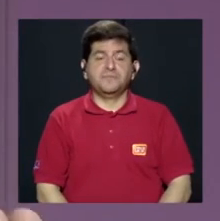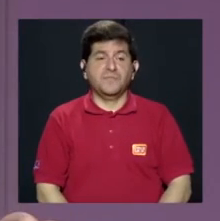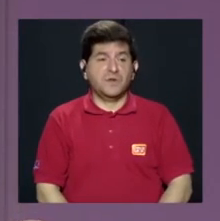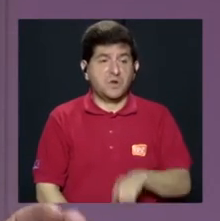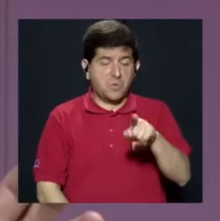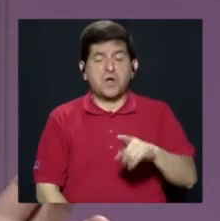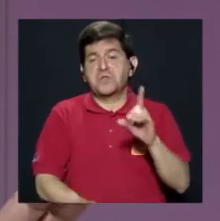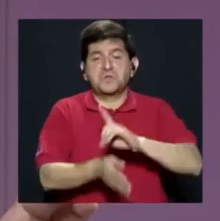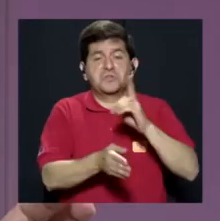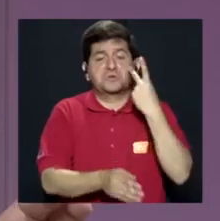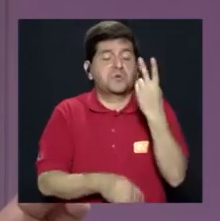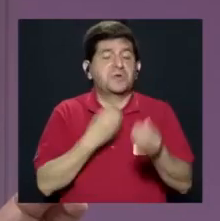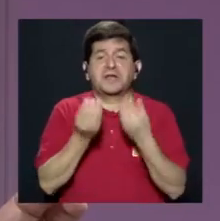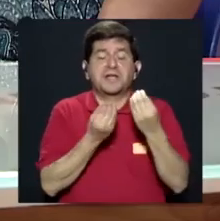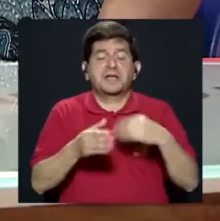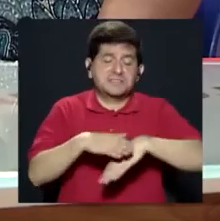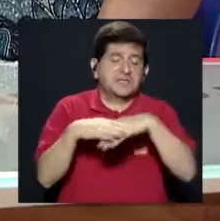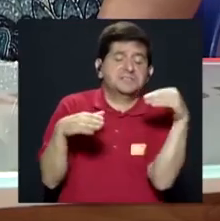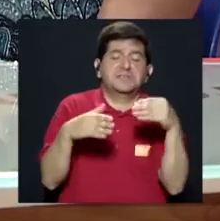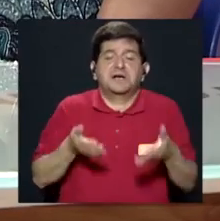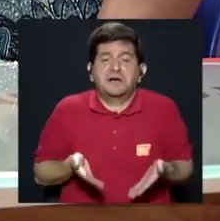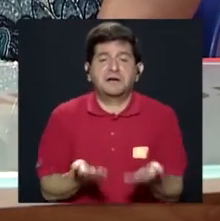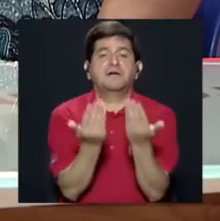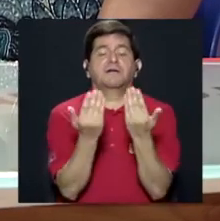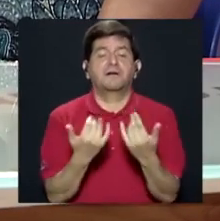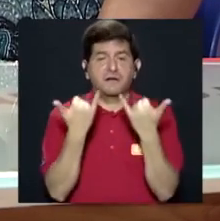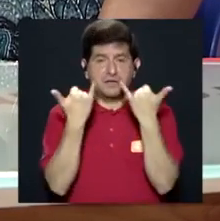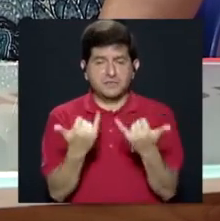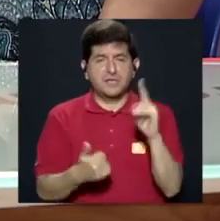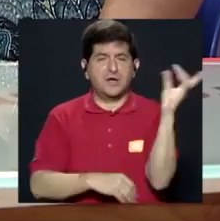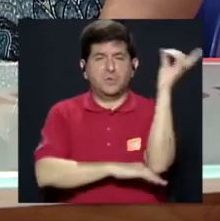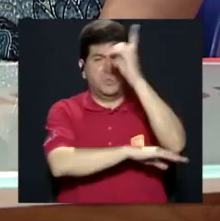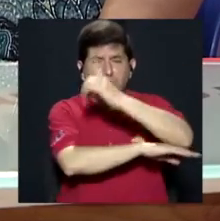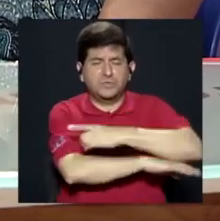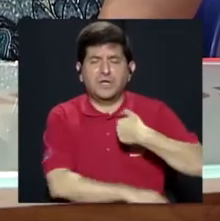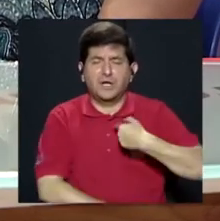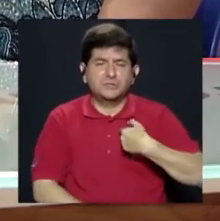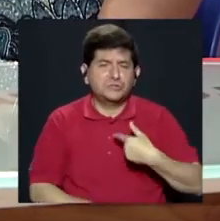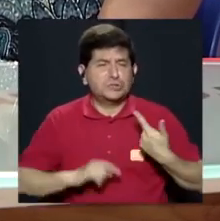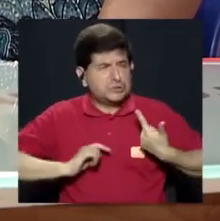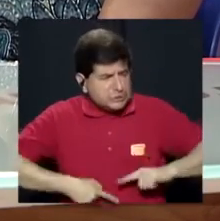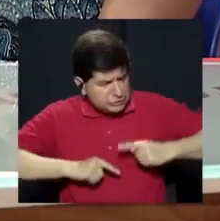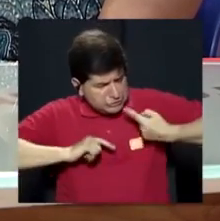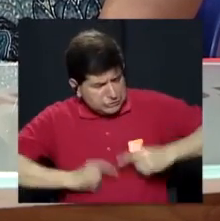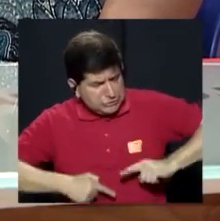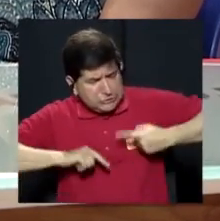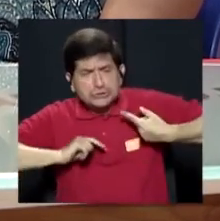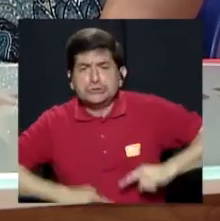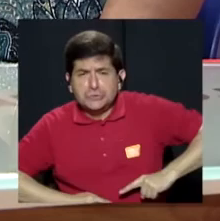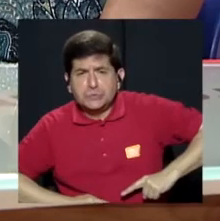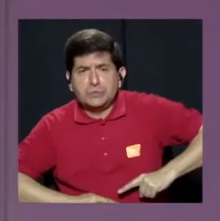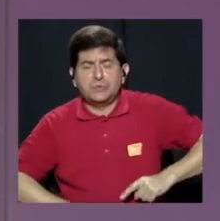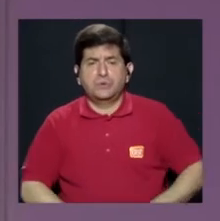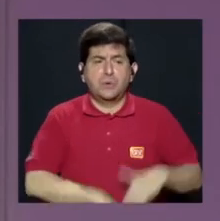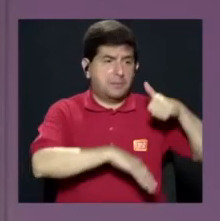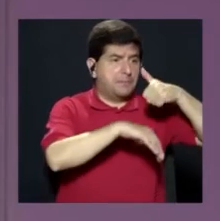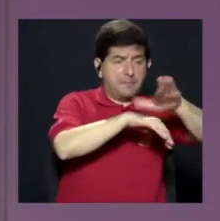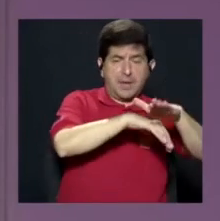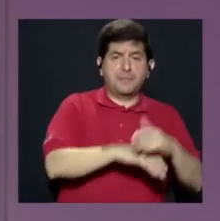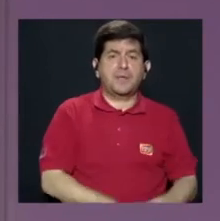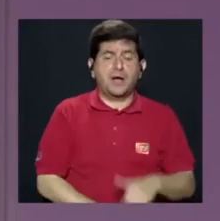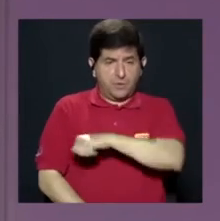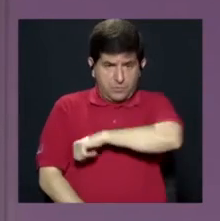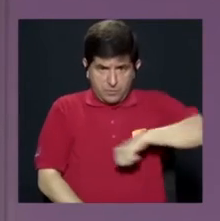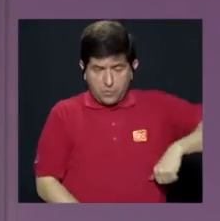cesárea, el doctor verá qué hace. Y un día ya amanecí muy con demasiado dolor, me pasaron a